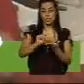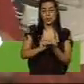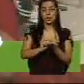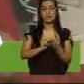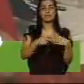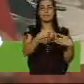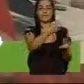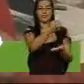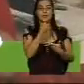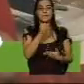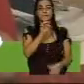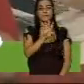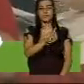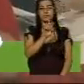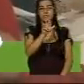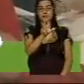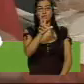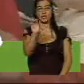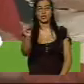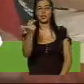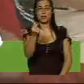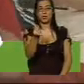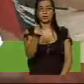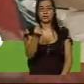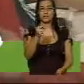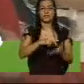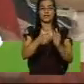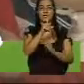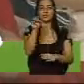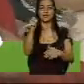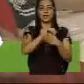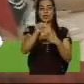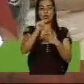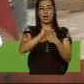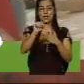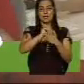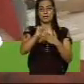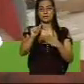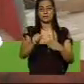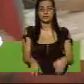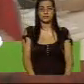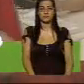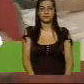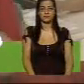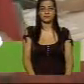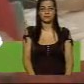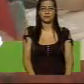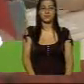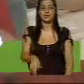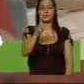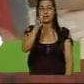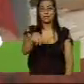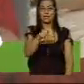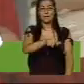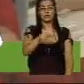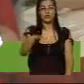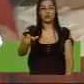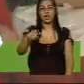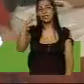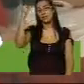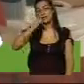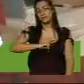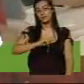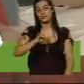un beneficio de 430 bolívares, es decir, $100 realmente. Y por el otro lado, las personas discapacitadas